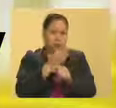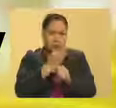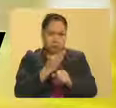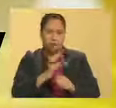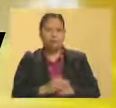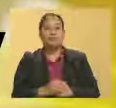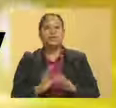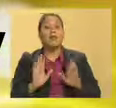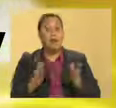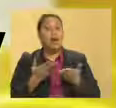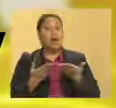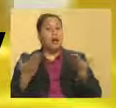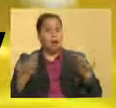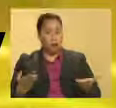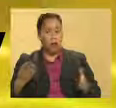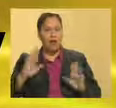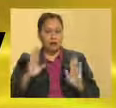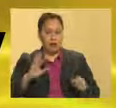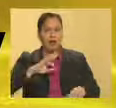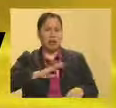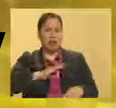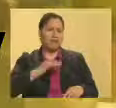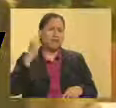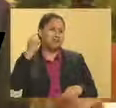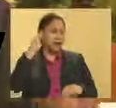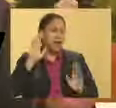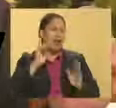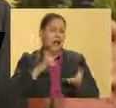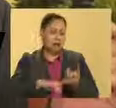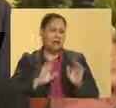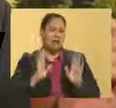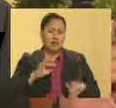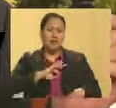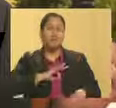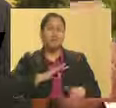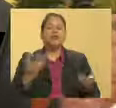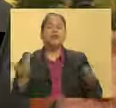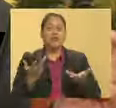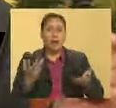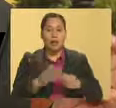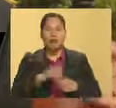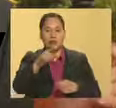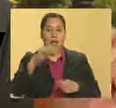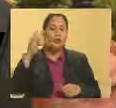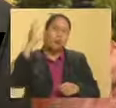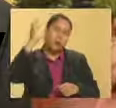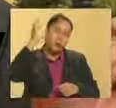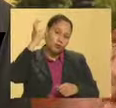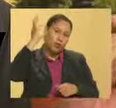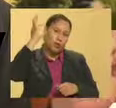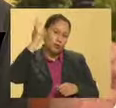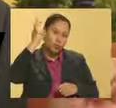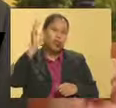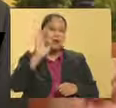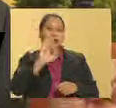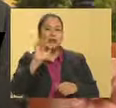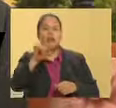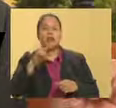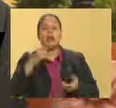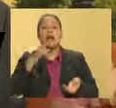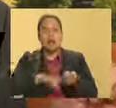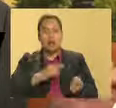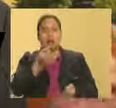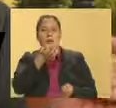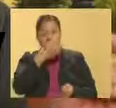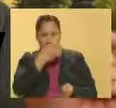Ahora bien, ya cuando tenemos la infección, habitualmente se utilizan gotas que pueden tener antibiótico